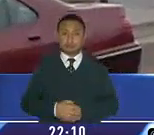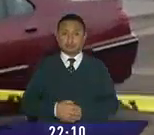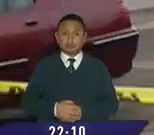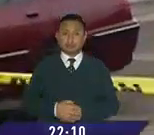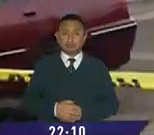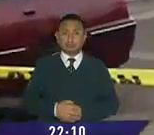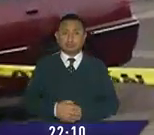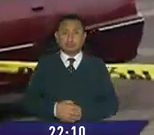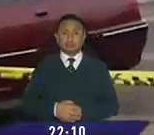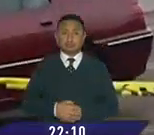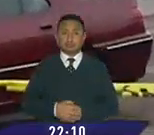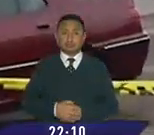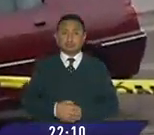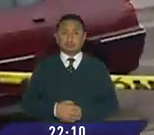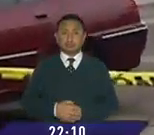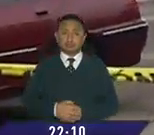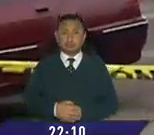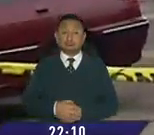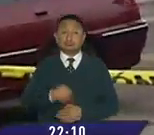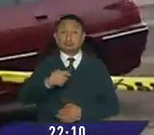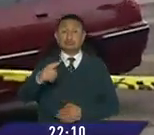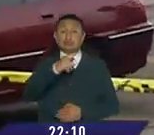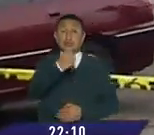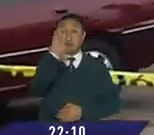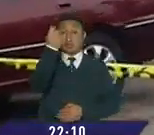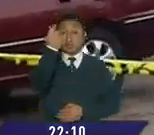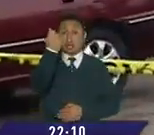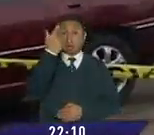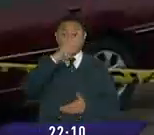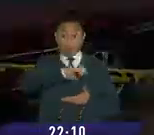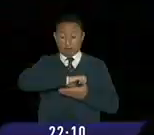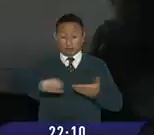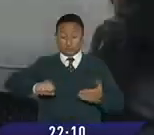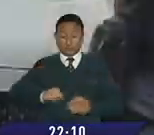dinero arriba, dice la señora. No, dice que lo hirieron. Informó Julio César Saona.